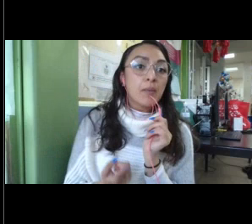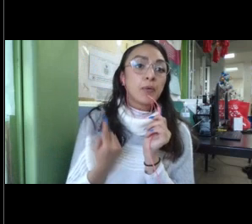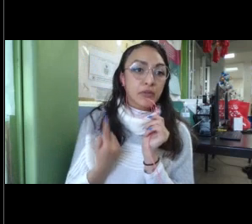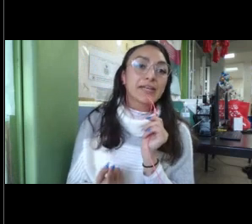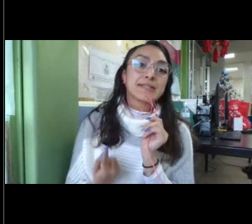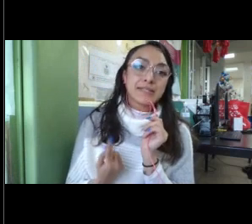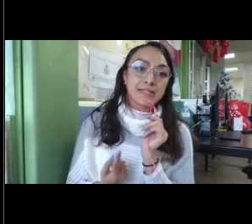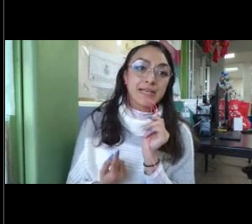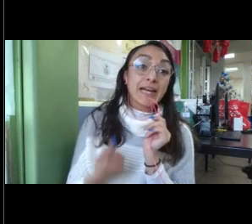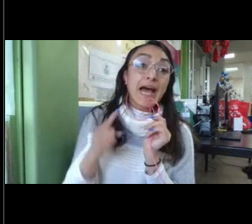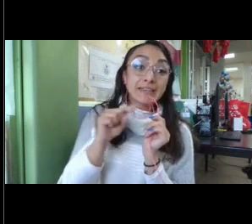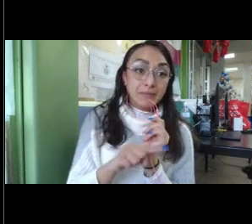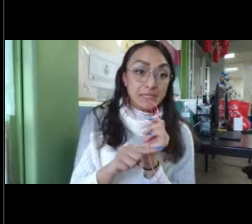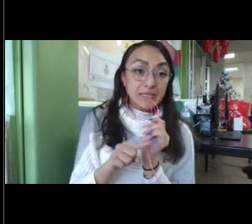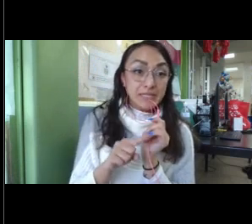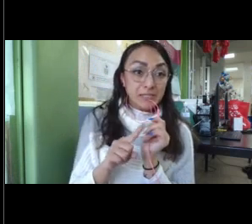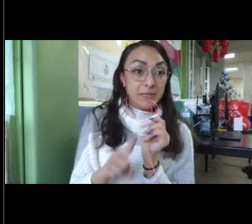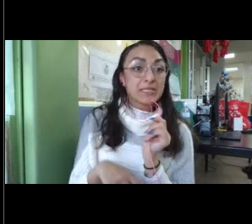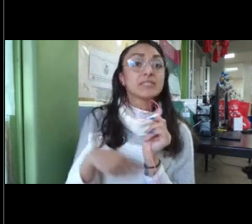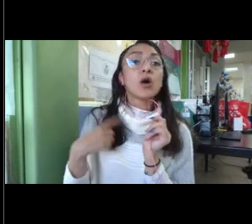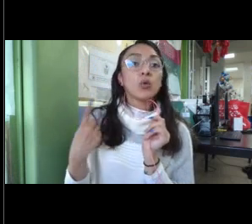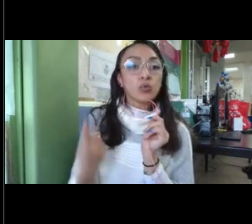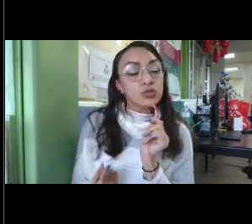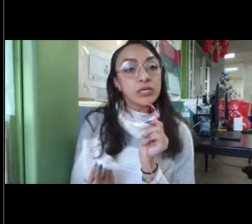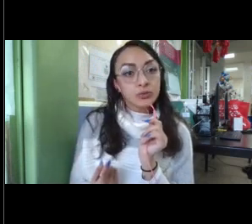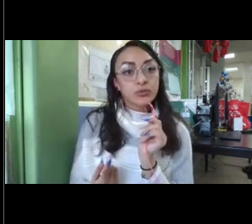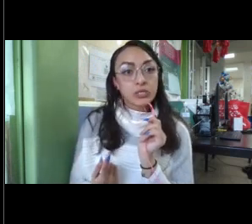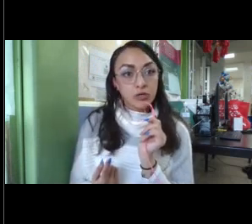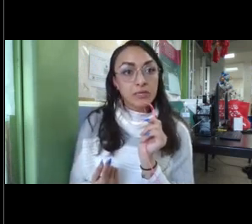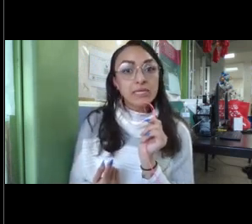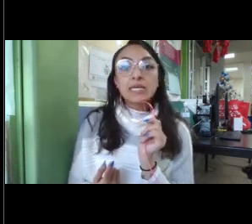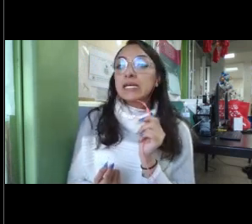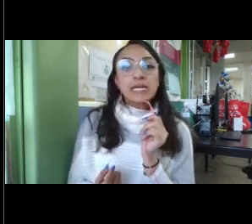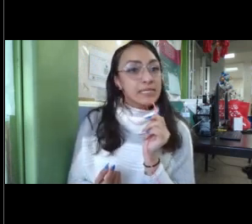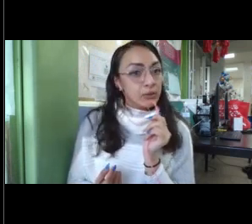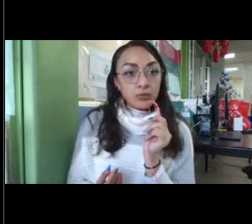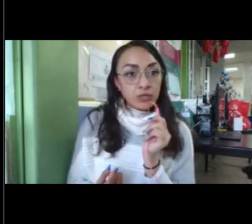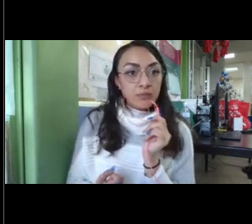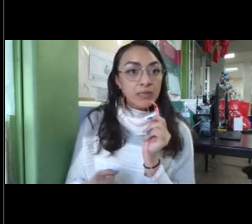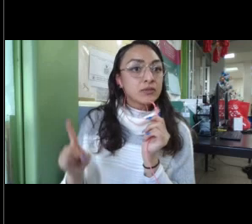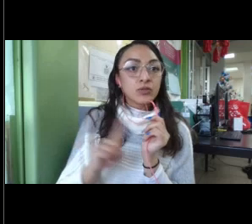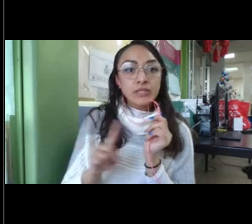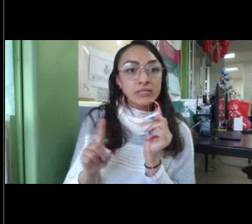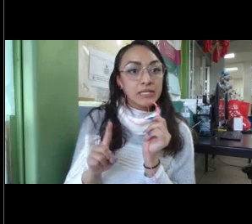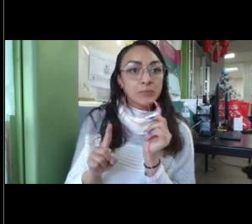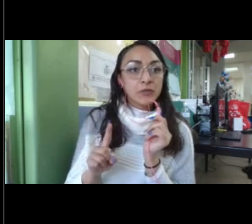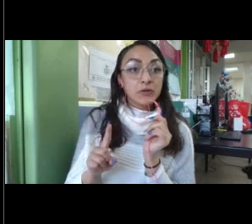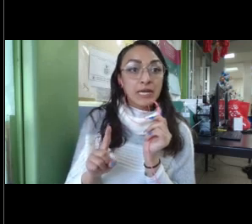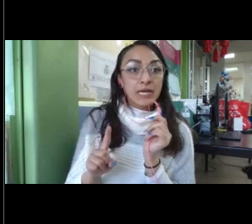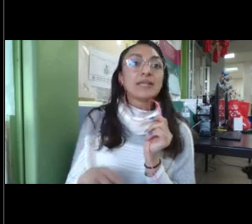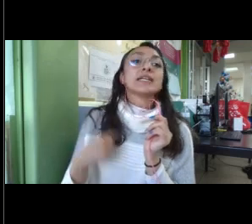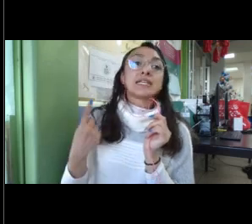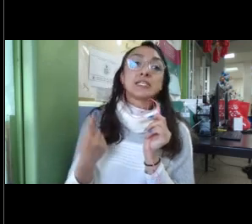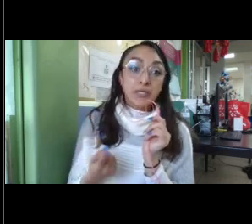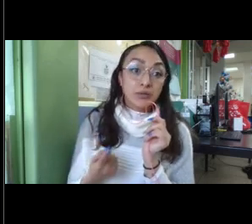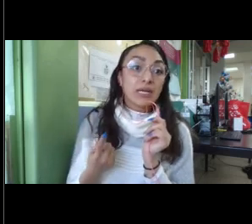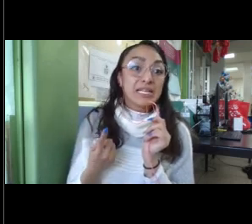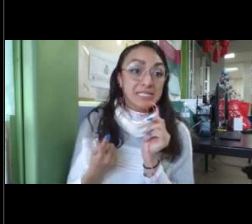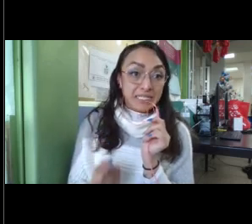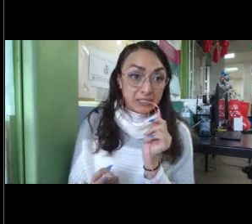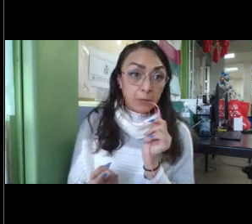después poderles enseñar a través de esas bases un segundo idioma. Y el segundo idioma no es el español oral, es